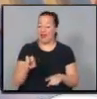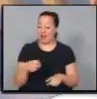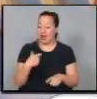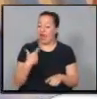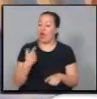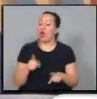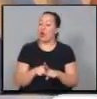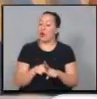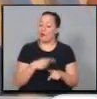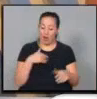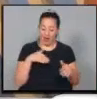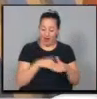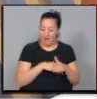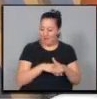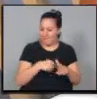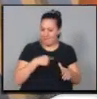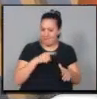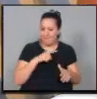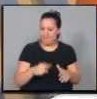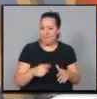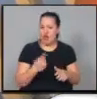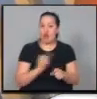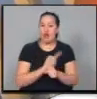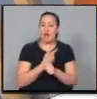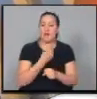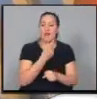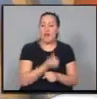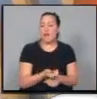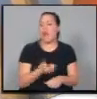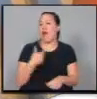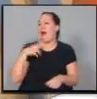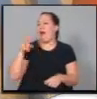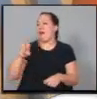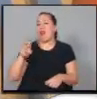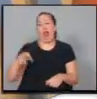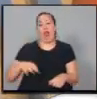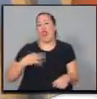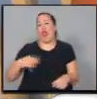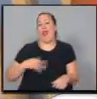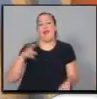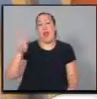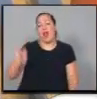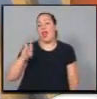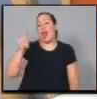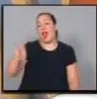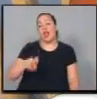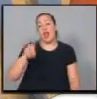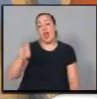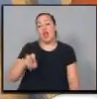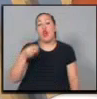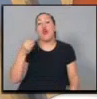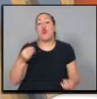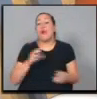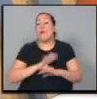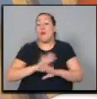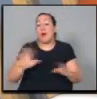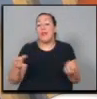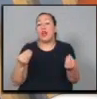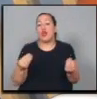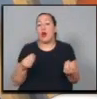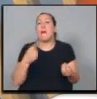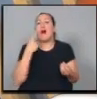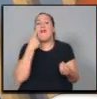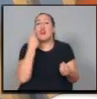ahorro, no podés ahorrar, no podés comprar y ahí terminás alquilando a veces de por vida. ¿Cómo se sale de eso? Bueno, con una línea de crédito que sea conveniente